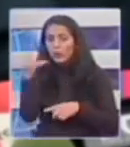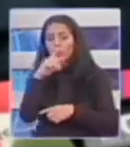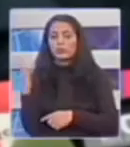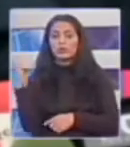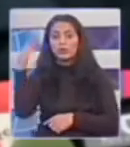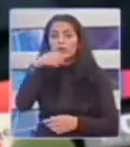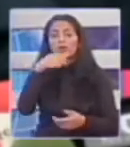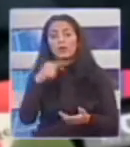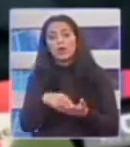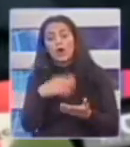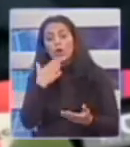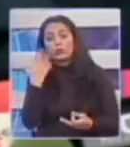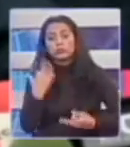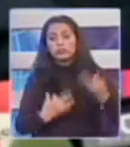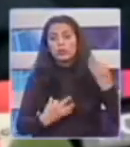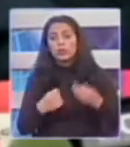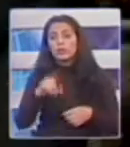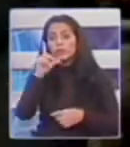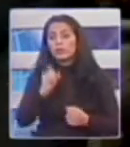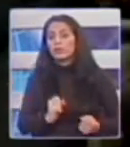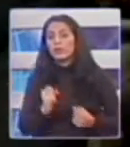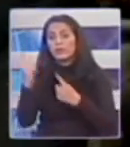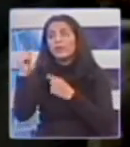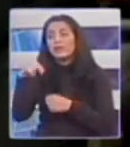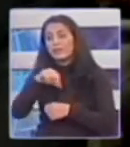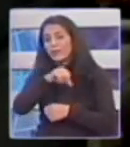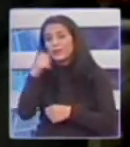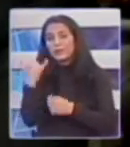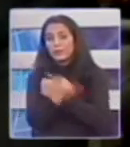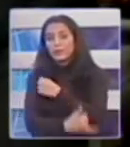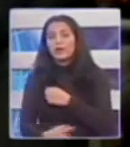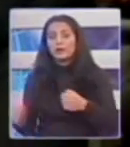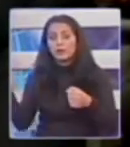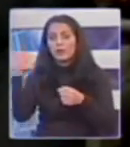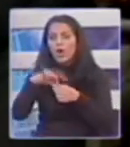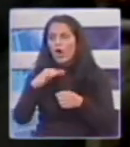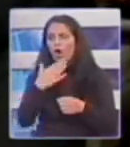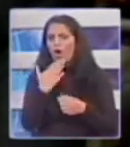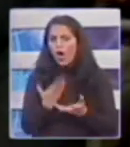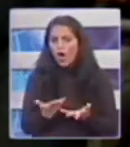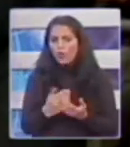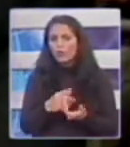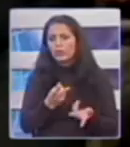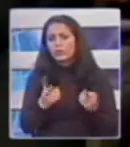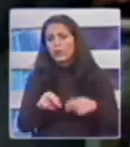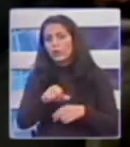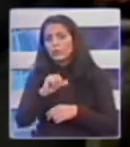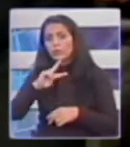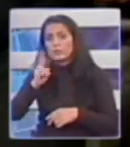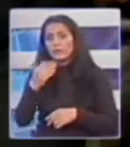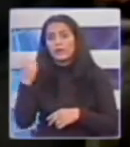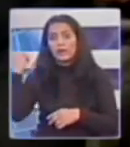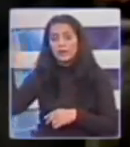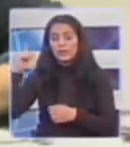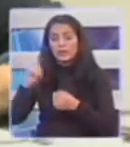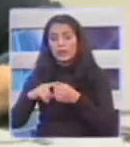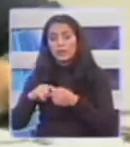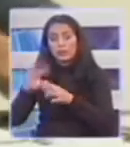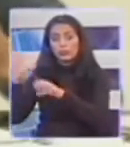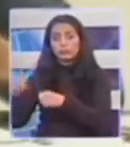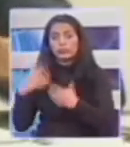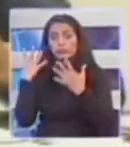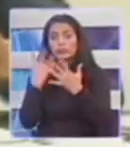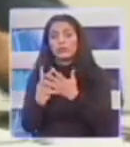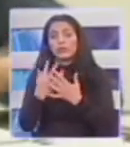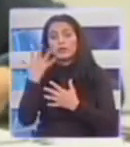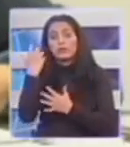de las denuncias sobre el voto de los migrantes, y el vicealcalde de Quito, Eduardo del Pozo, que ha sido sentenciado a 15 días de prisión por faltar a la